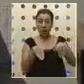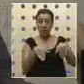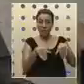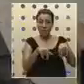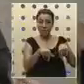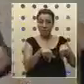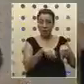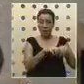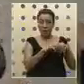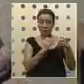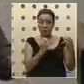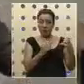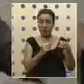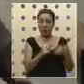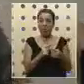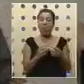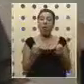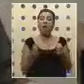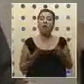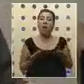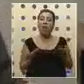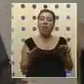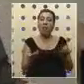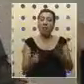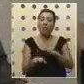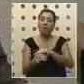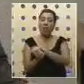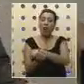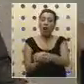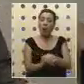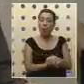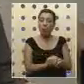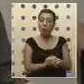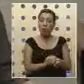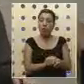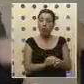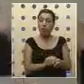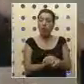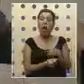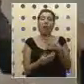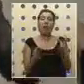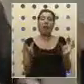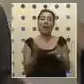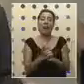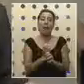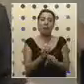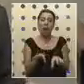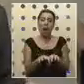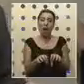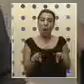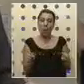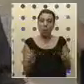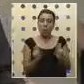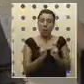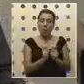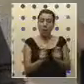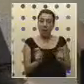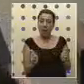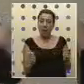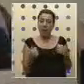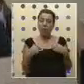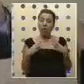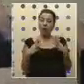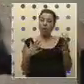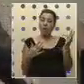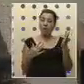misma sala por la disposición de la oposición de entonces a darle expedición a un compromiso de campaña. Yo